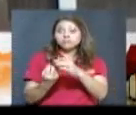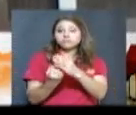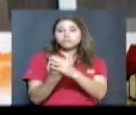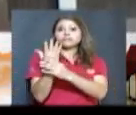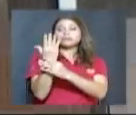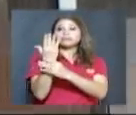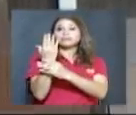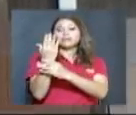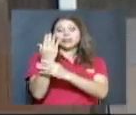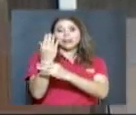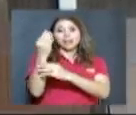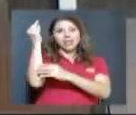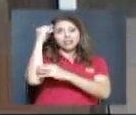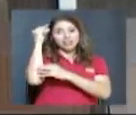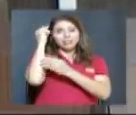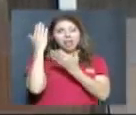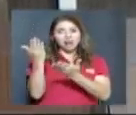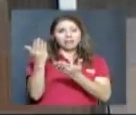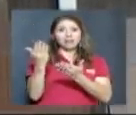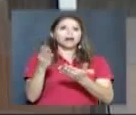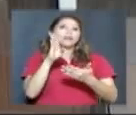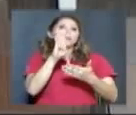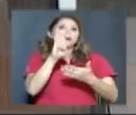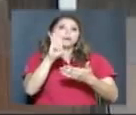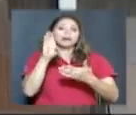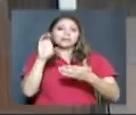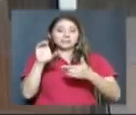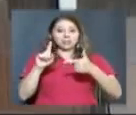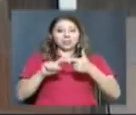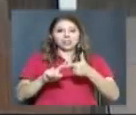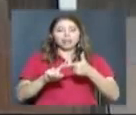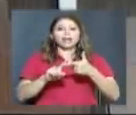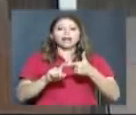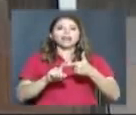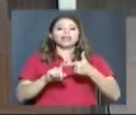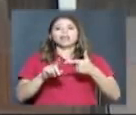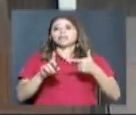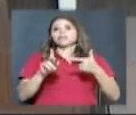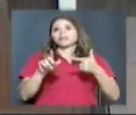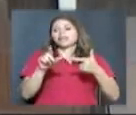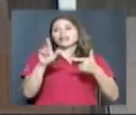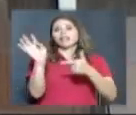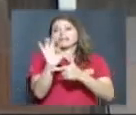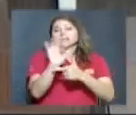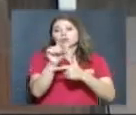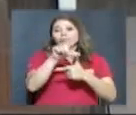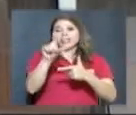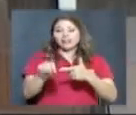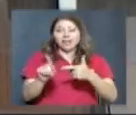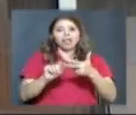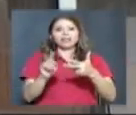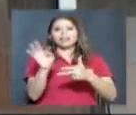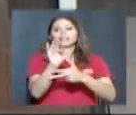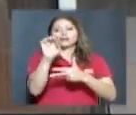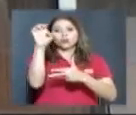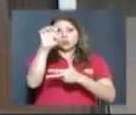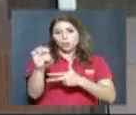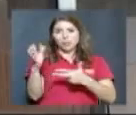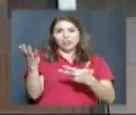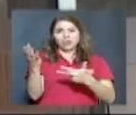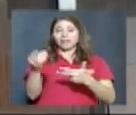muchos años se desarrolló, el caso de la BBC, el caso de la misma NHK, Radio Italiana, toda la televisión europea, a ellos les ha sido mucho